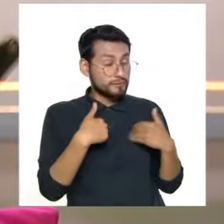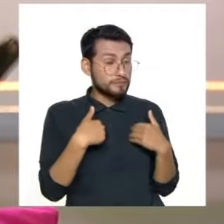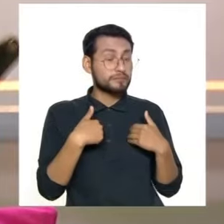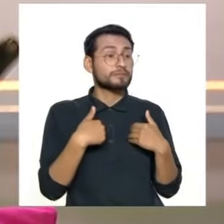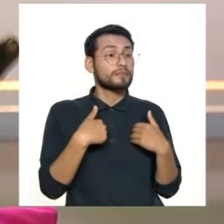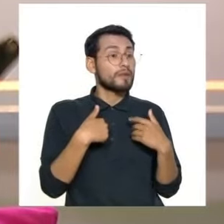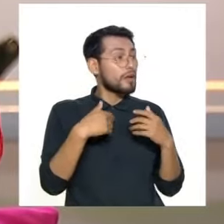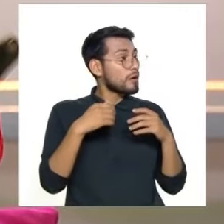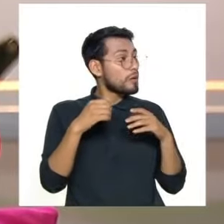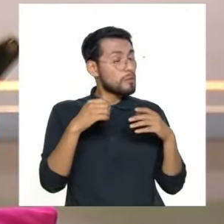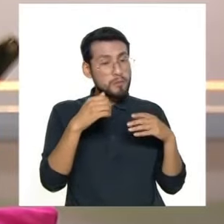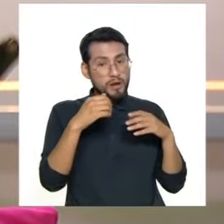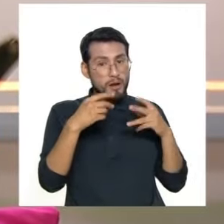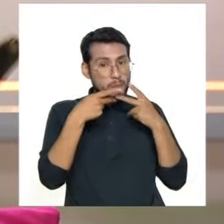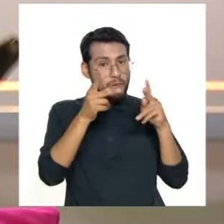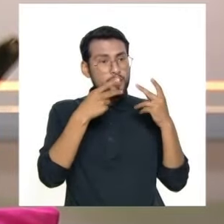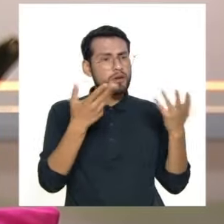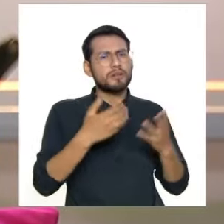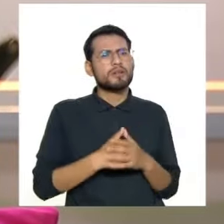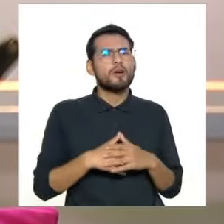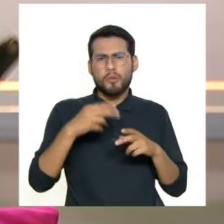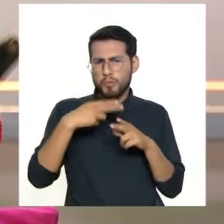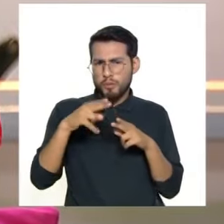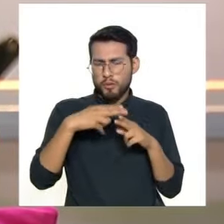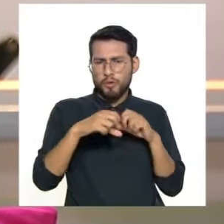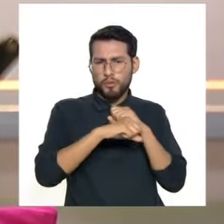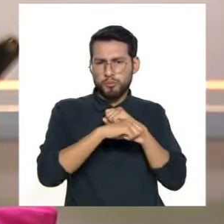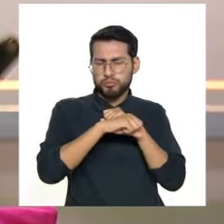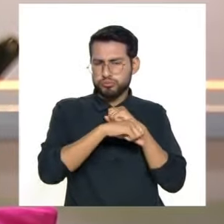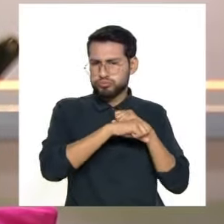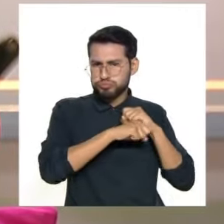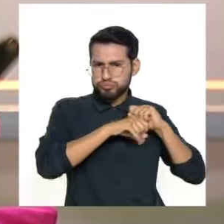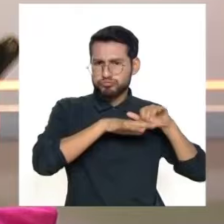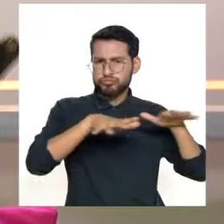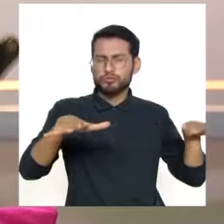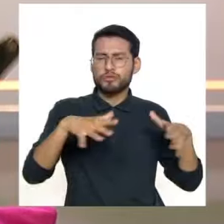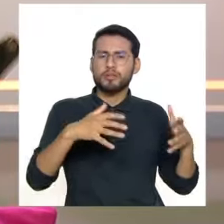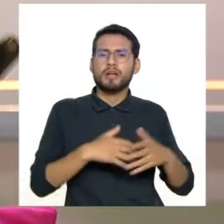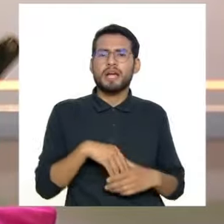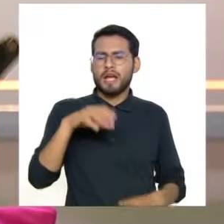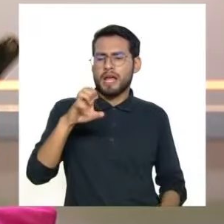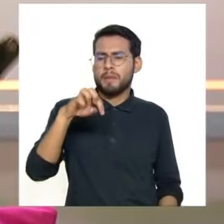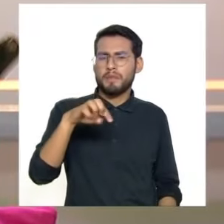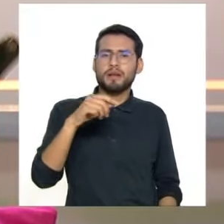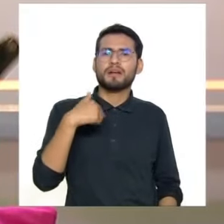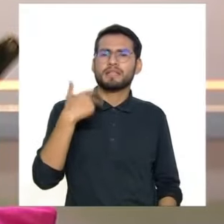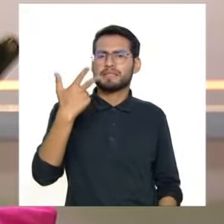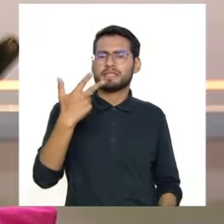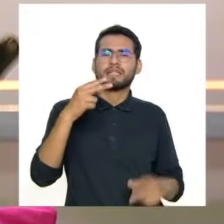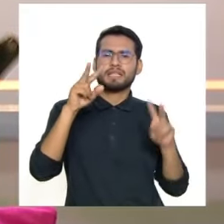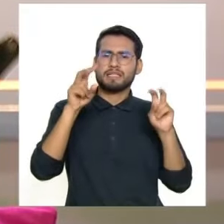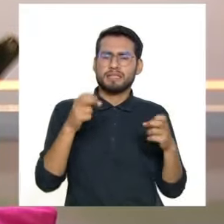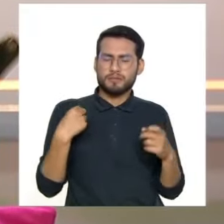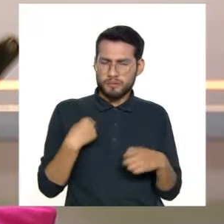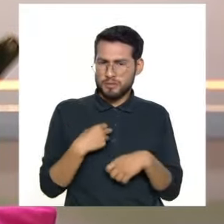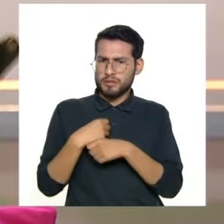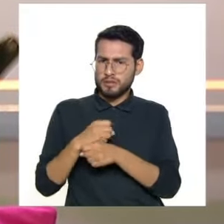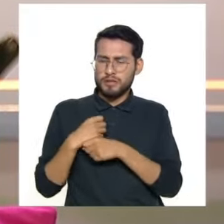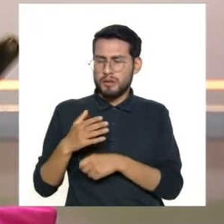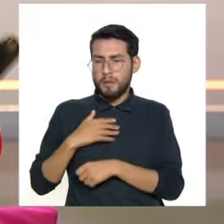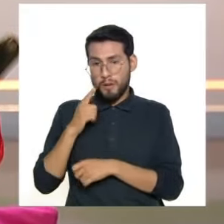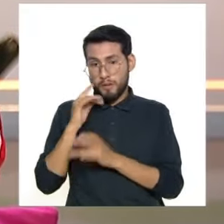de este producción vamos a soltar mu dentro de muy poco eh un un ep con tres temas que hemos grabado mi